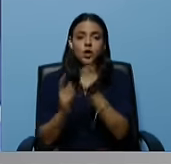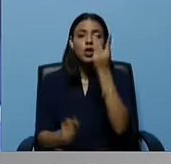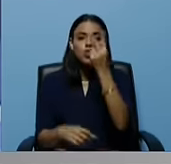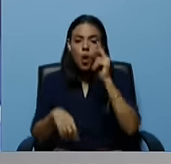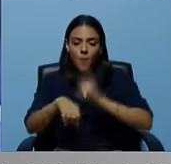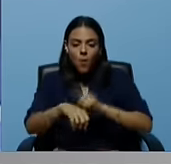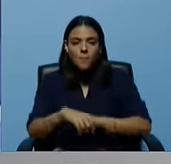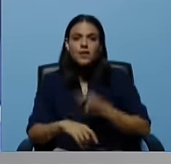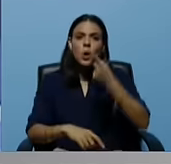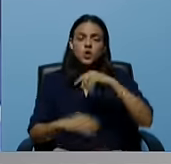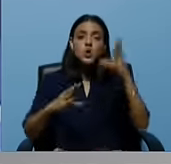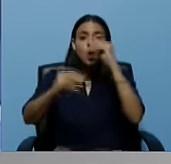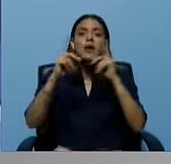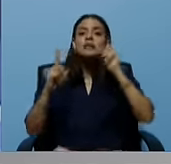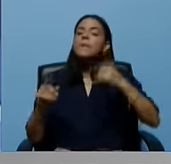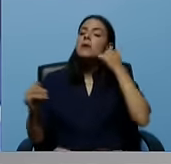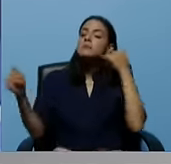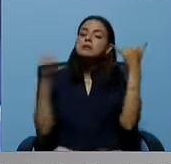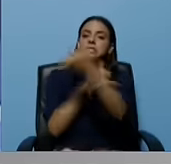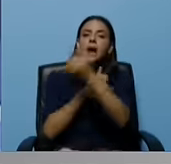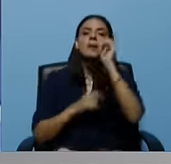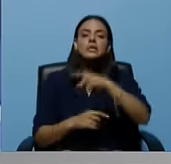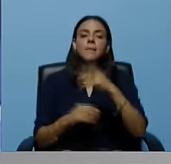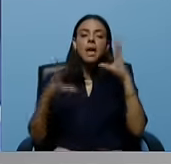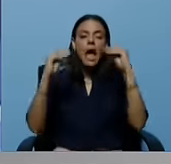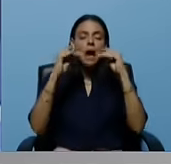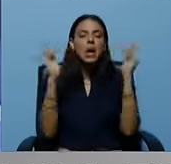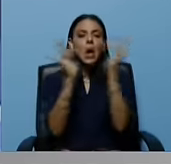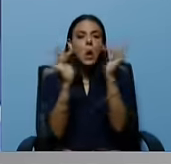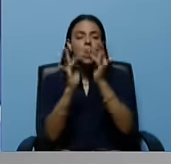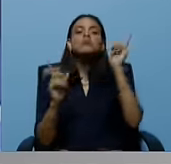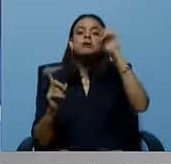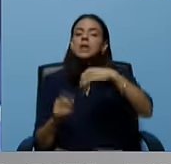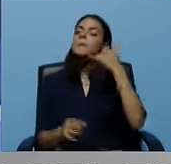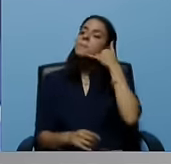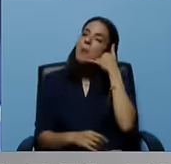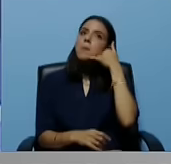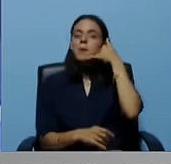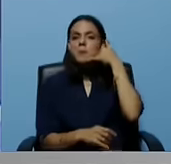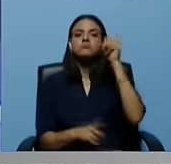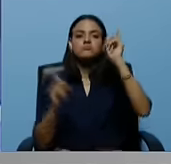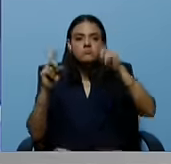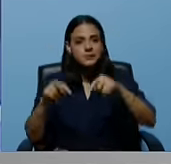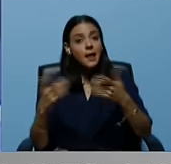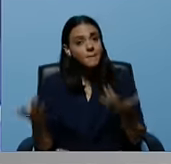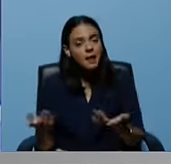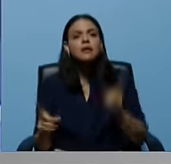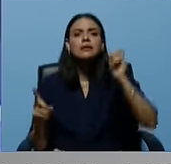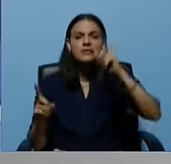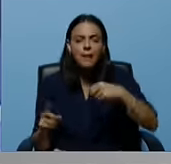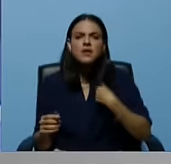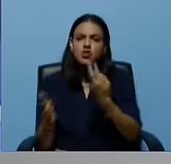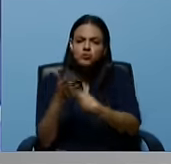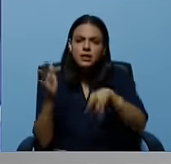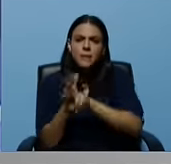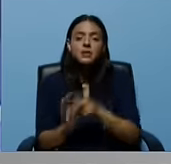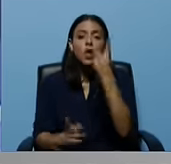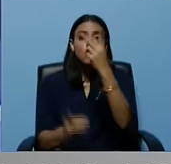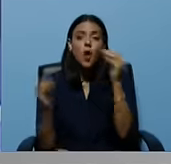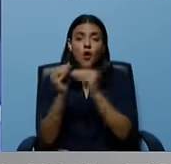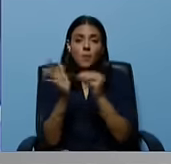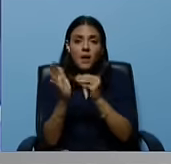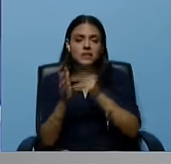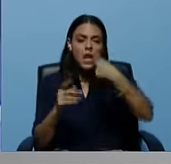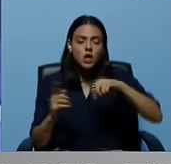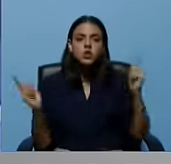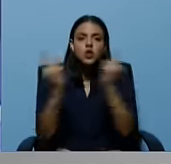también conversaciones telefónicas, intercambios de tipo telefónico y también, como repito, dos